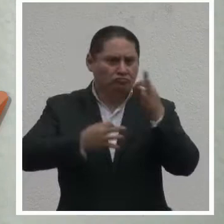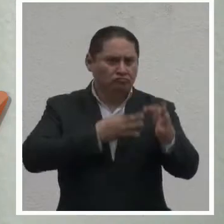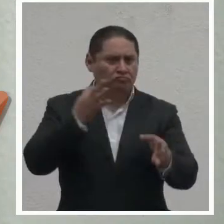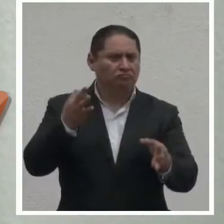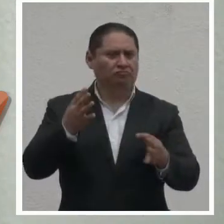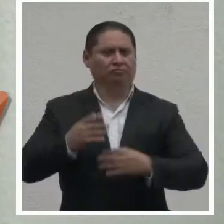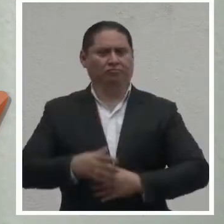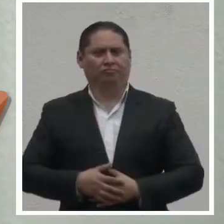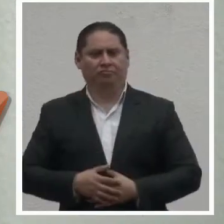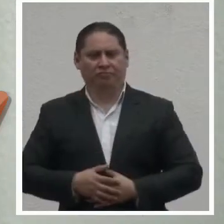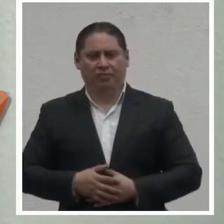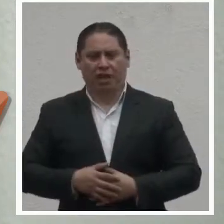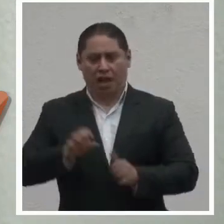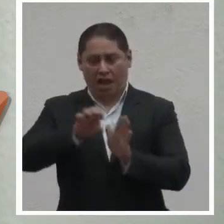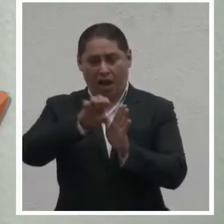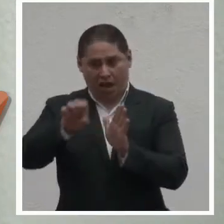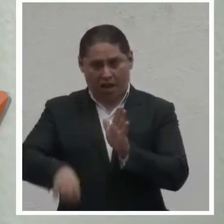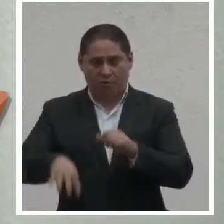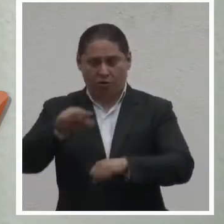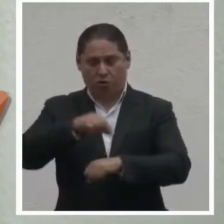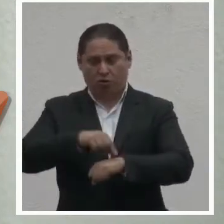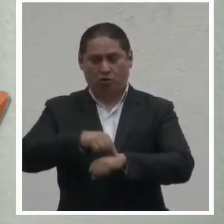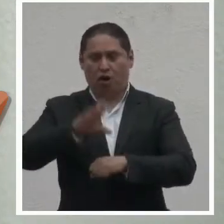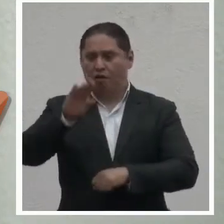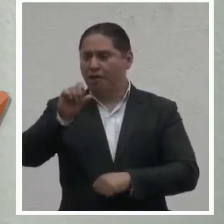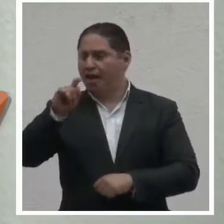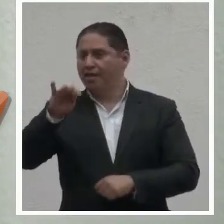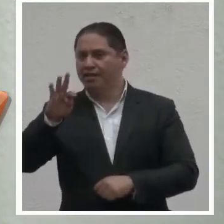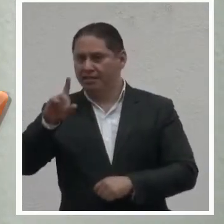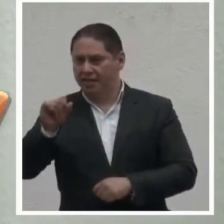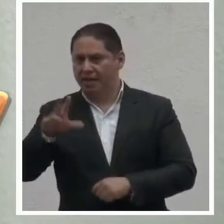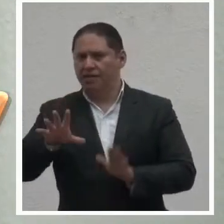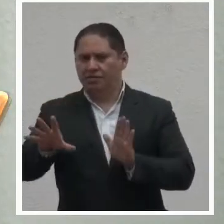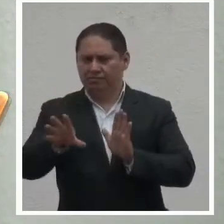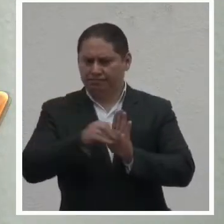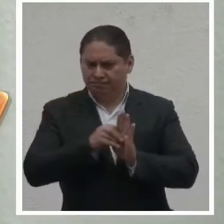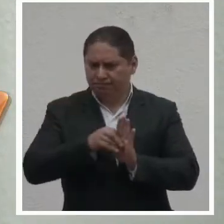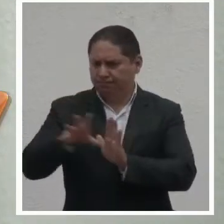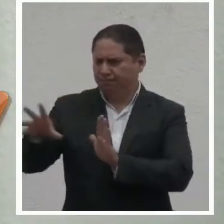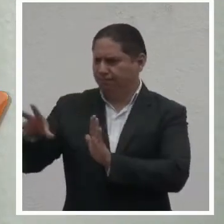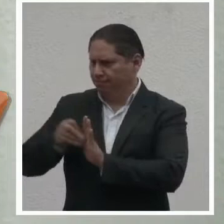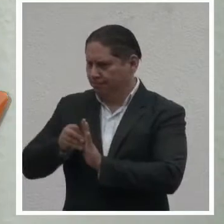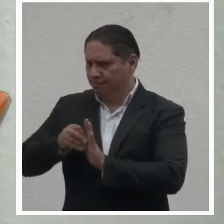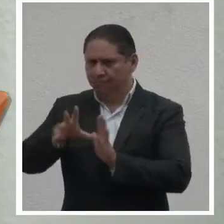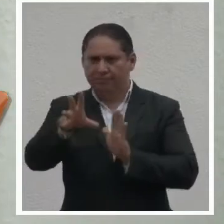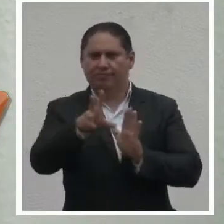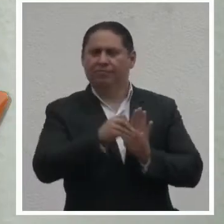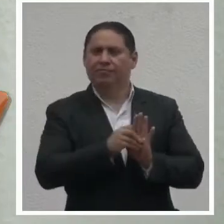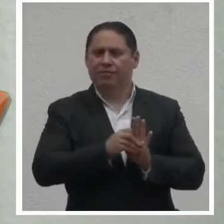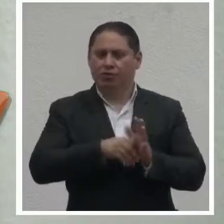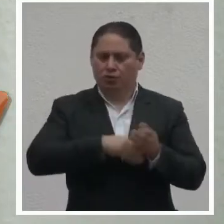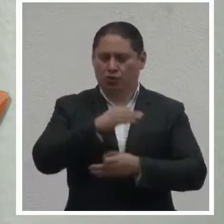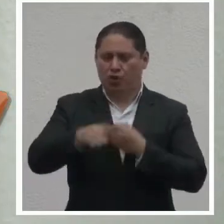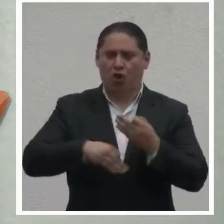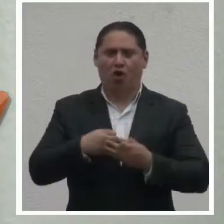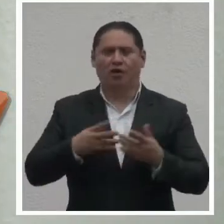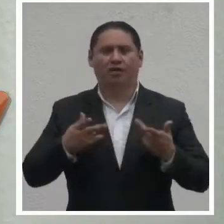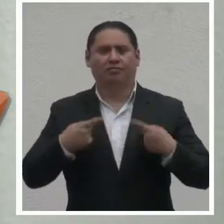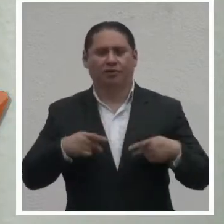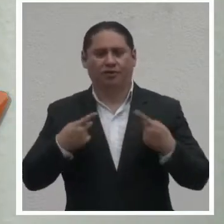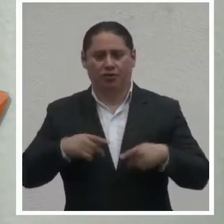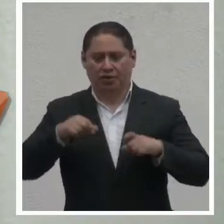Belisario Domínguez debemos de perseverarlo todos los días, las y los mexicanos, las y